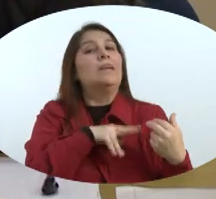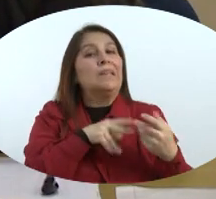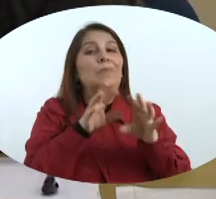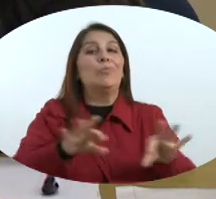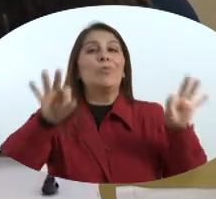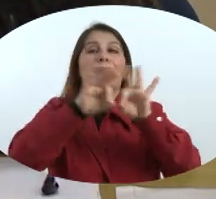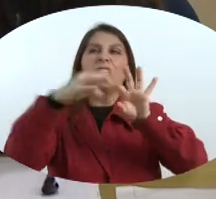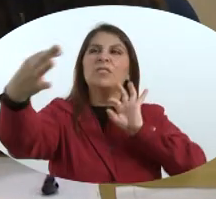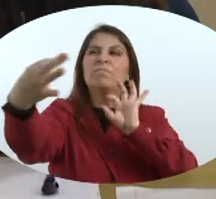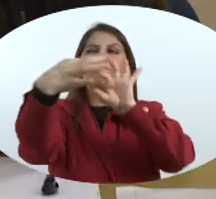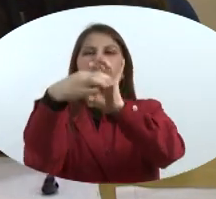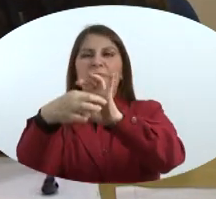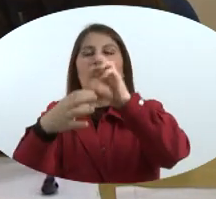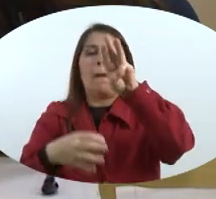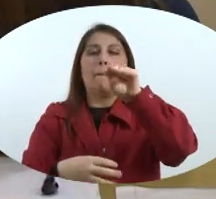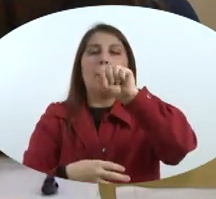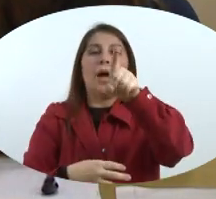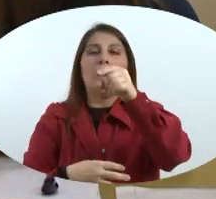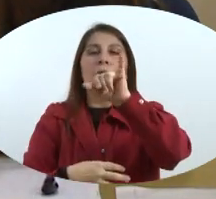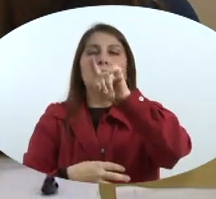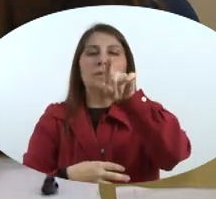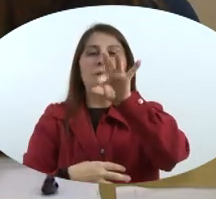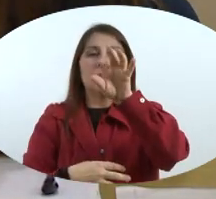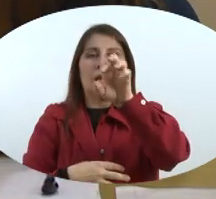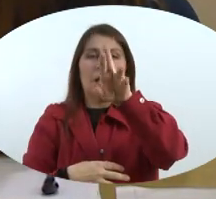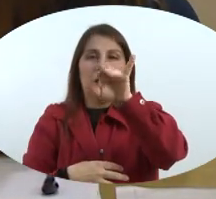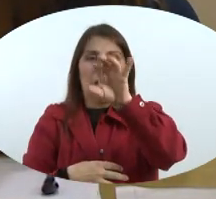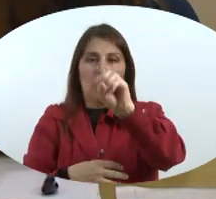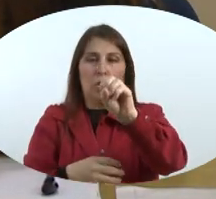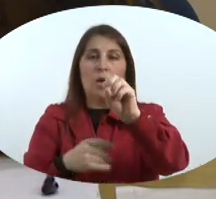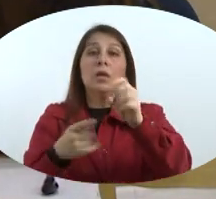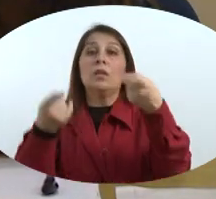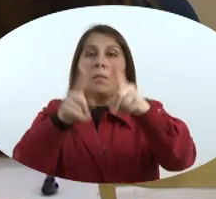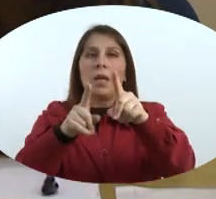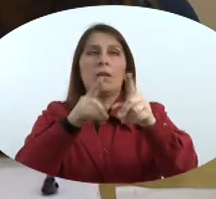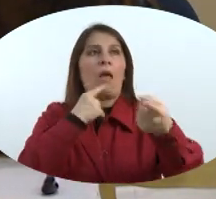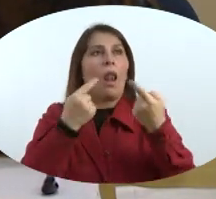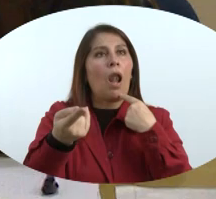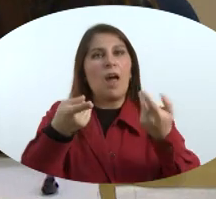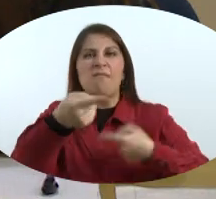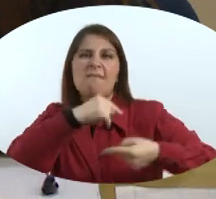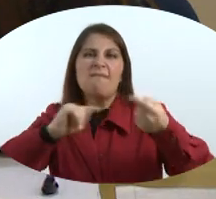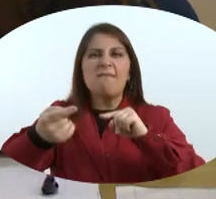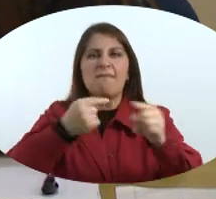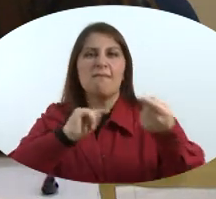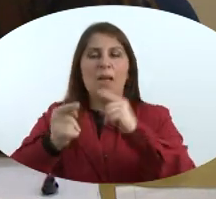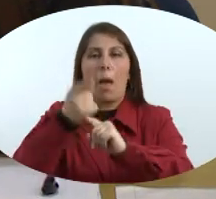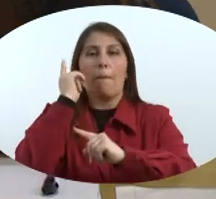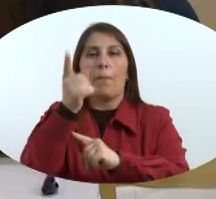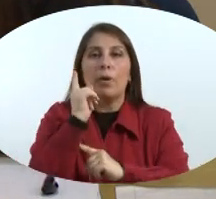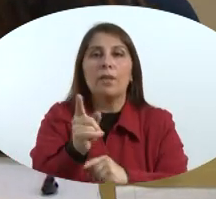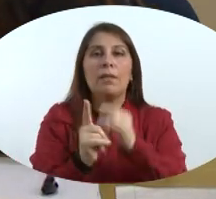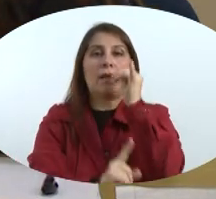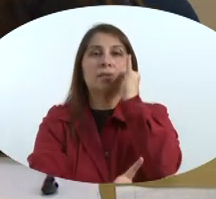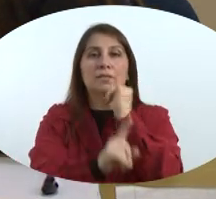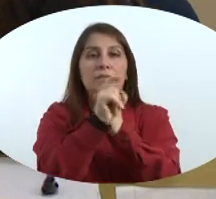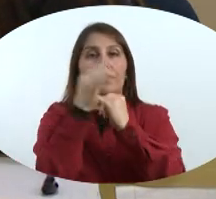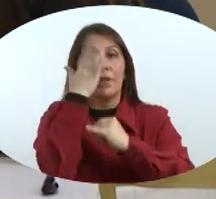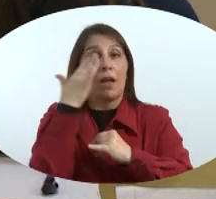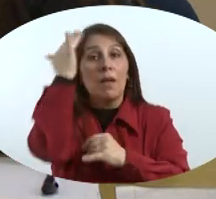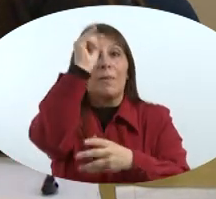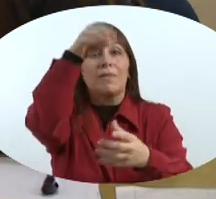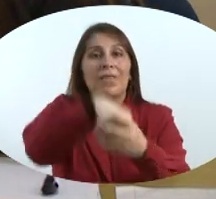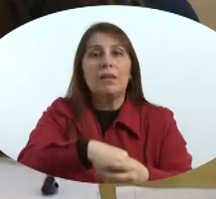magisterio por eso la importancia de avanzar en términos de discusión política académica y científica al interior de la universidad